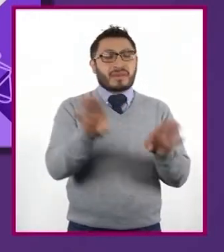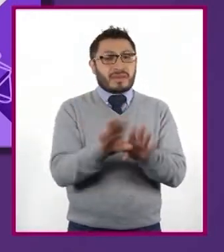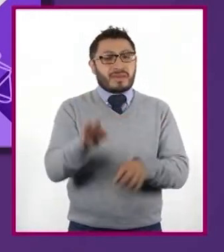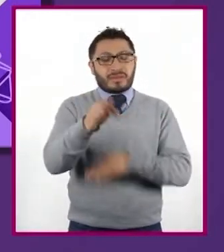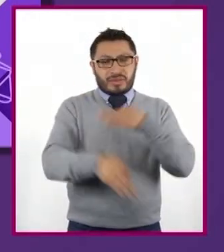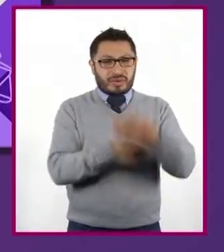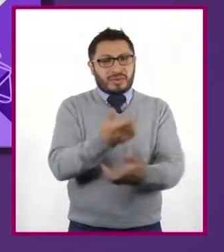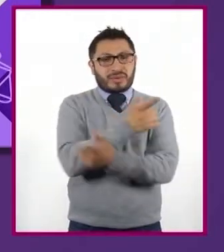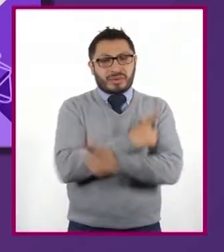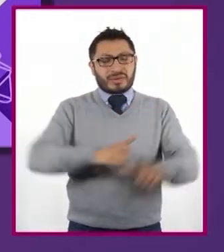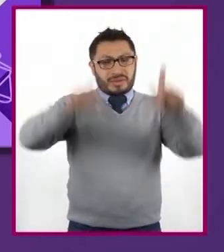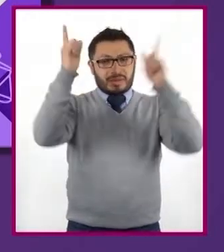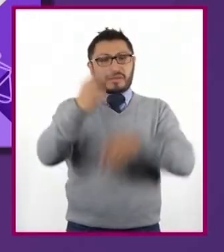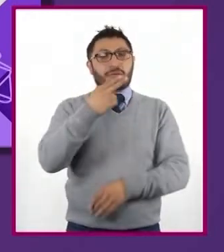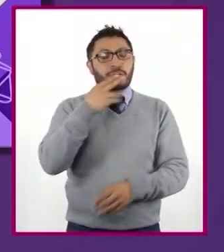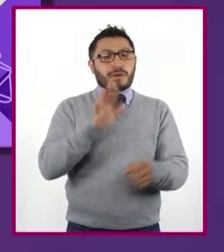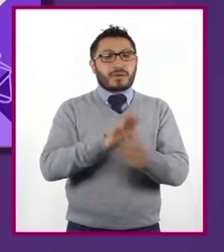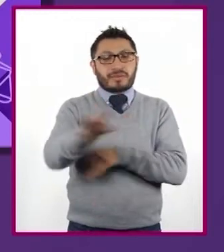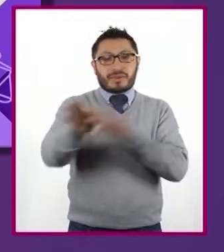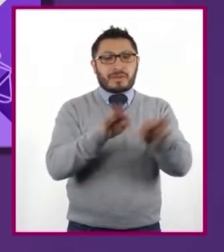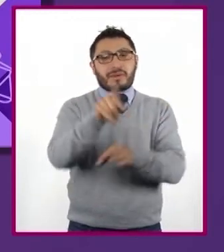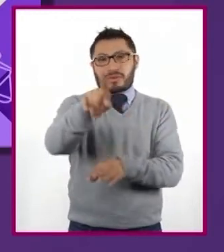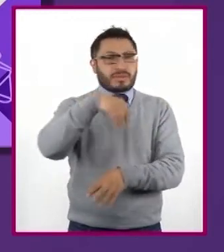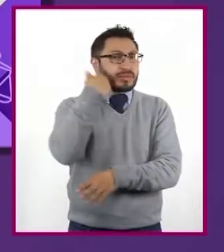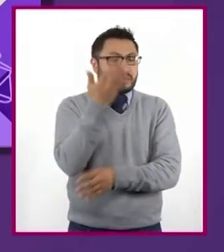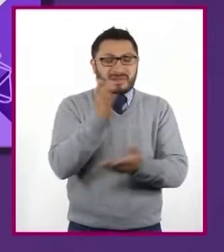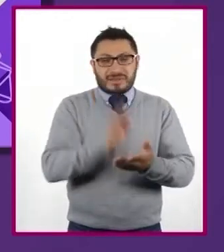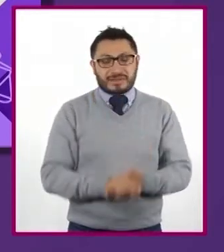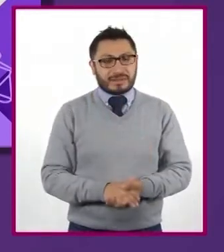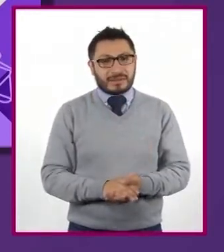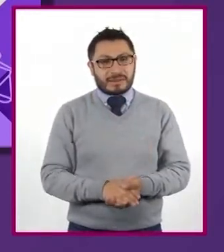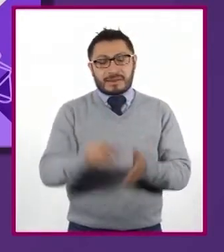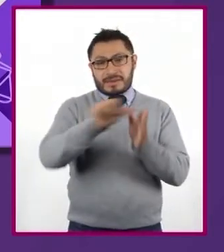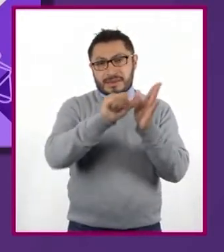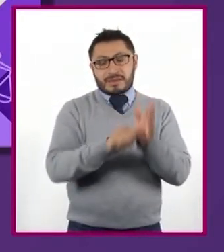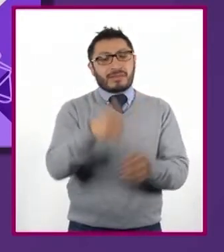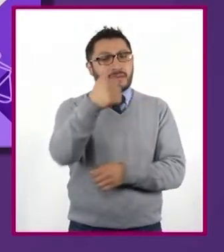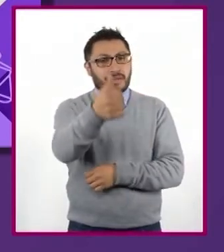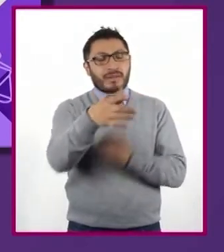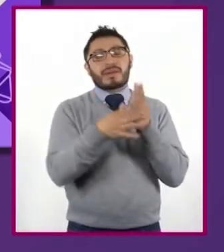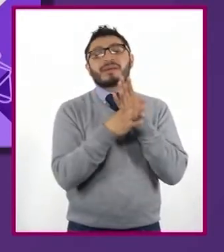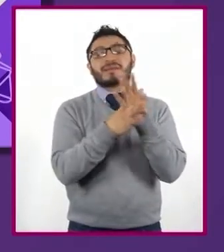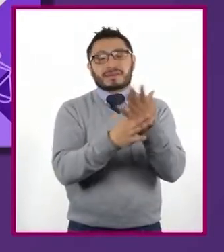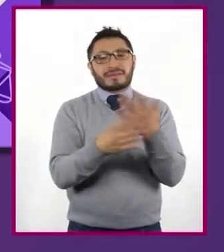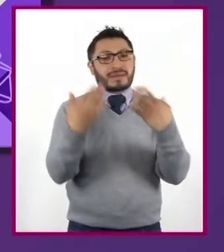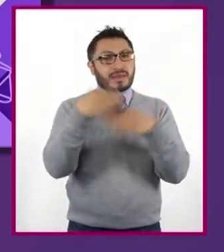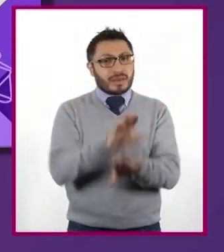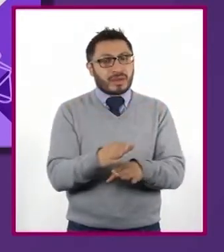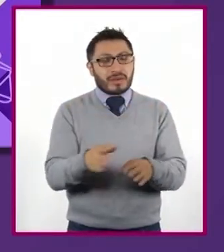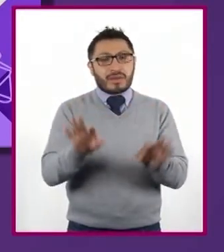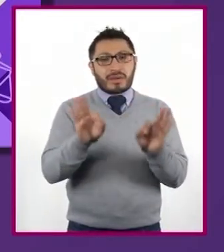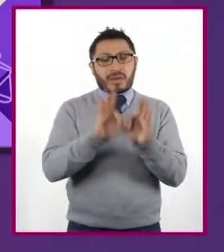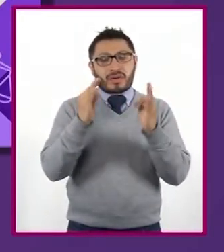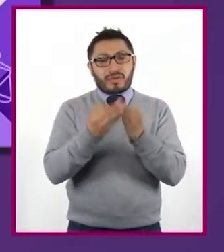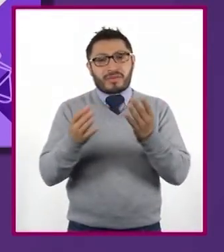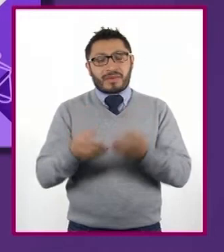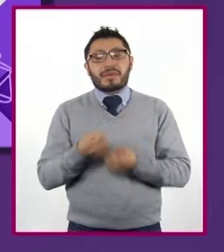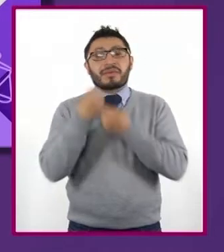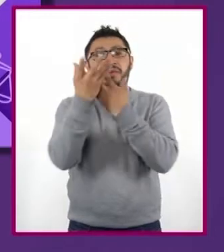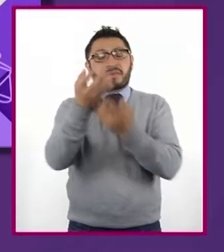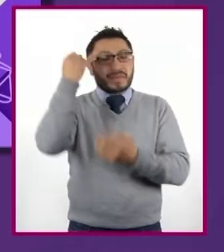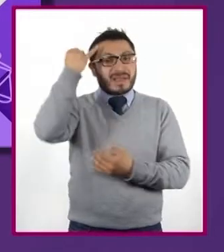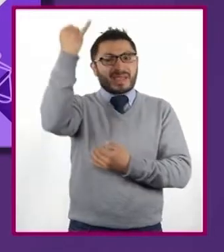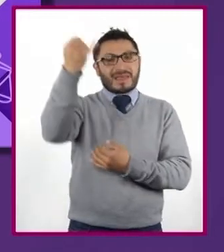de ejercer la profesión que deseemos. El artículo 6 nos habla sobre la manifestación de las ideas,